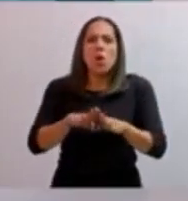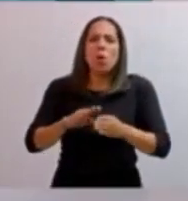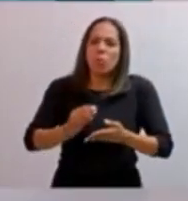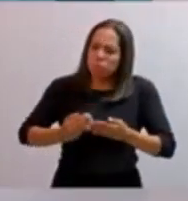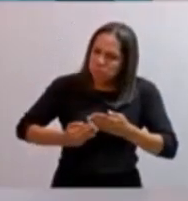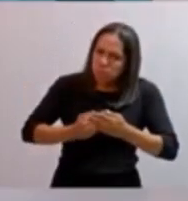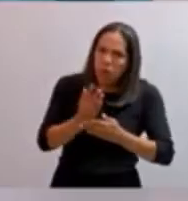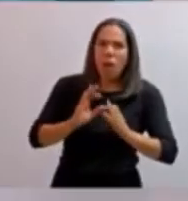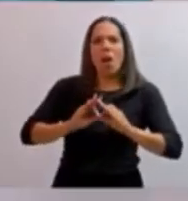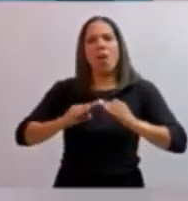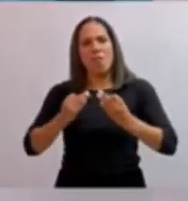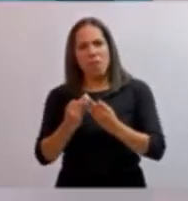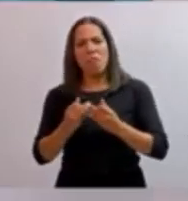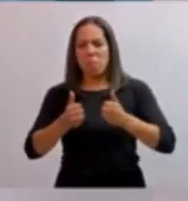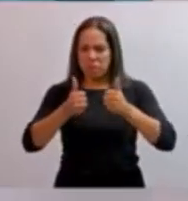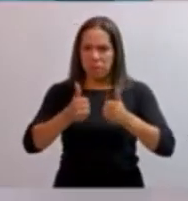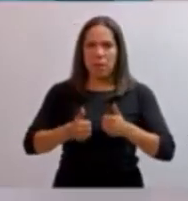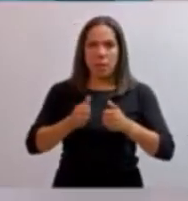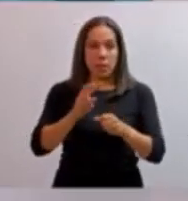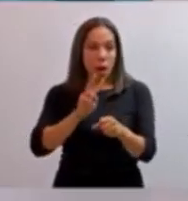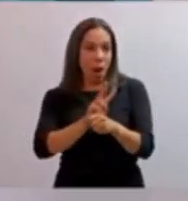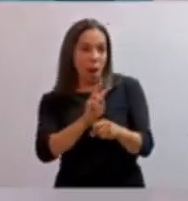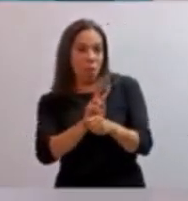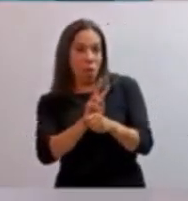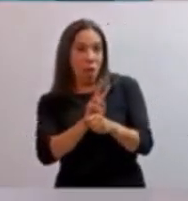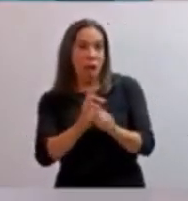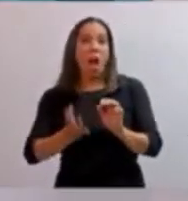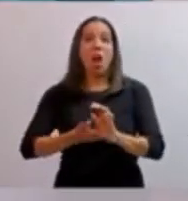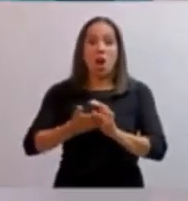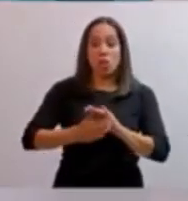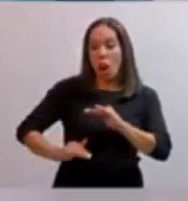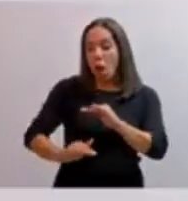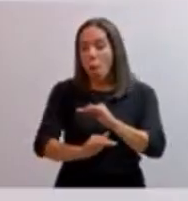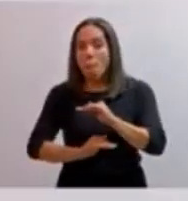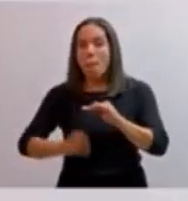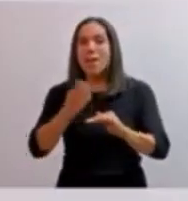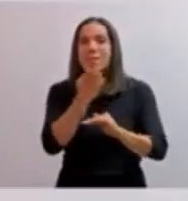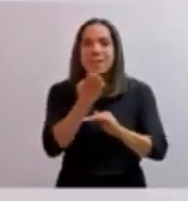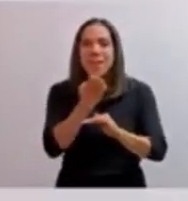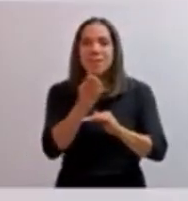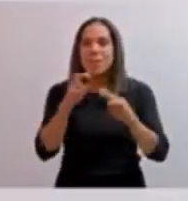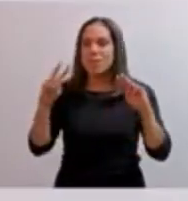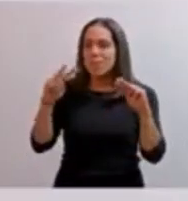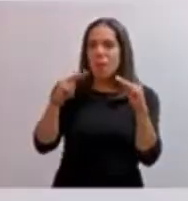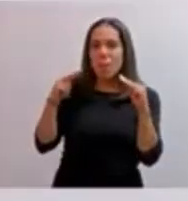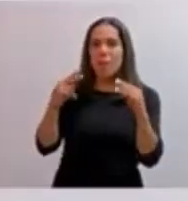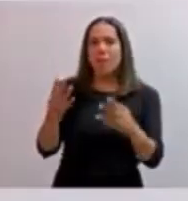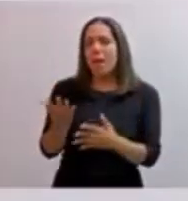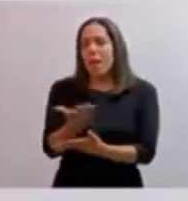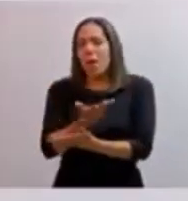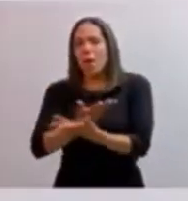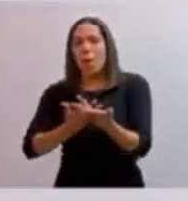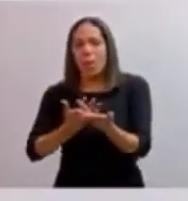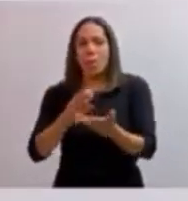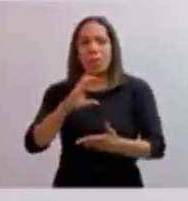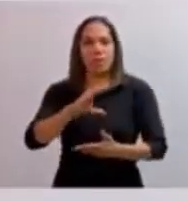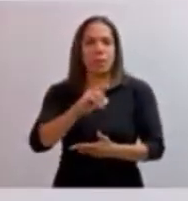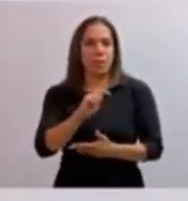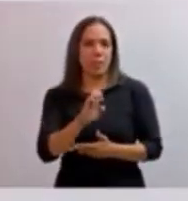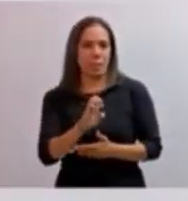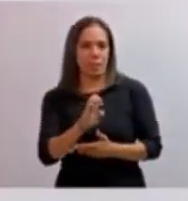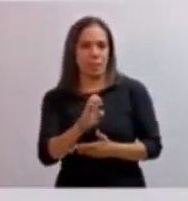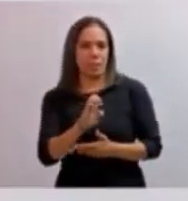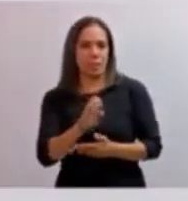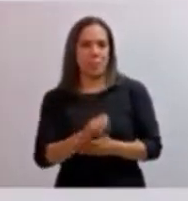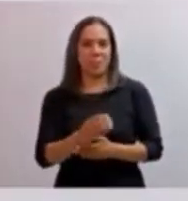función supervisora y construir en las escuelas de educación básica una visión compartida del Consejo Técnico Escolar.